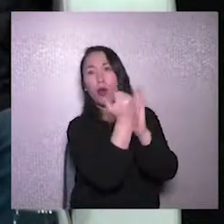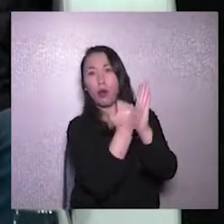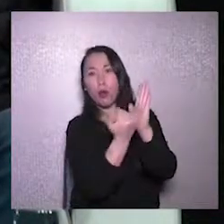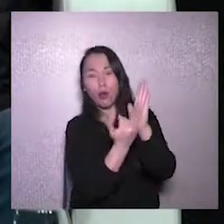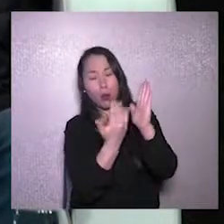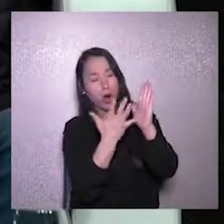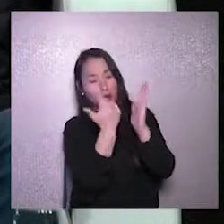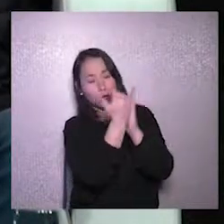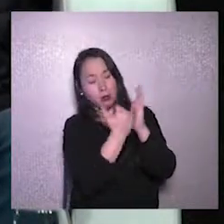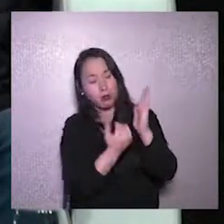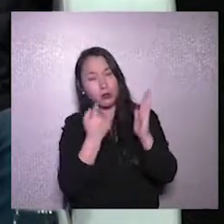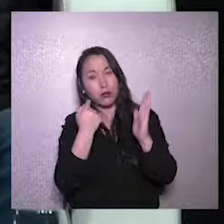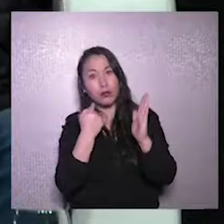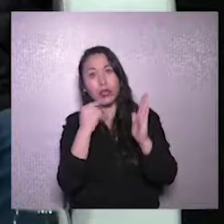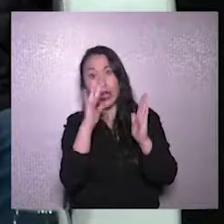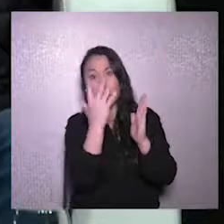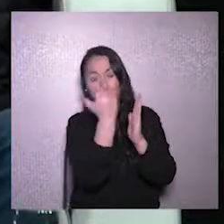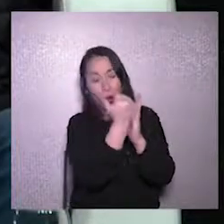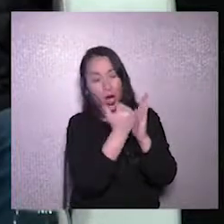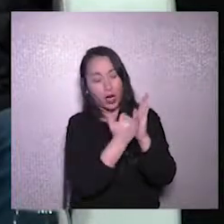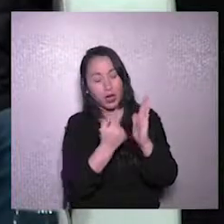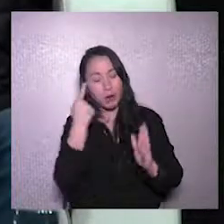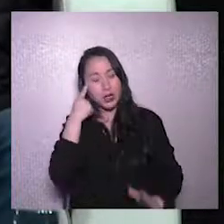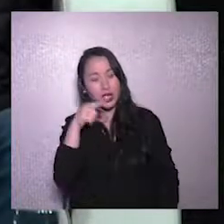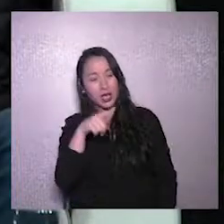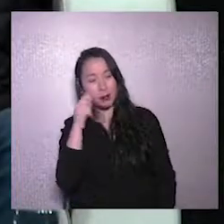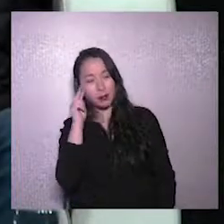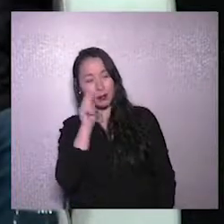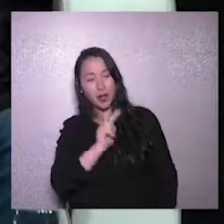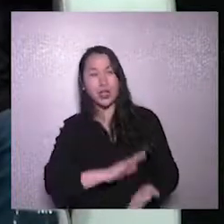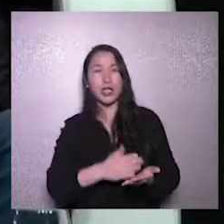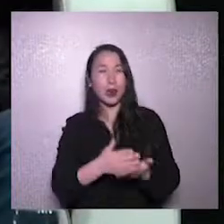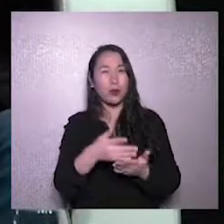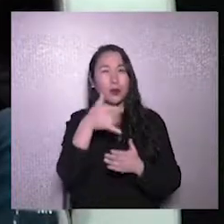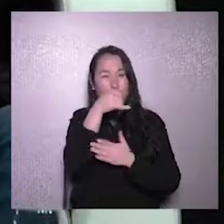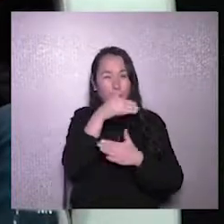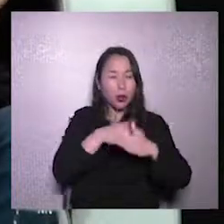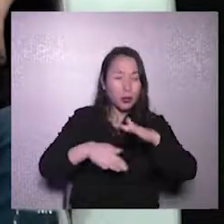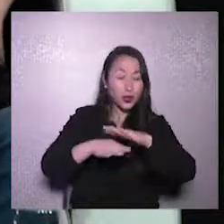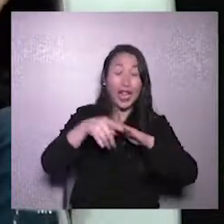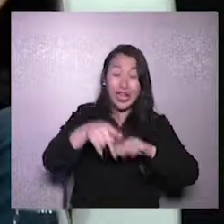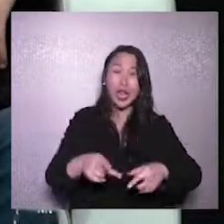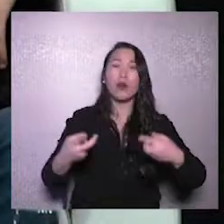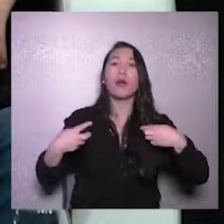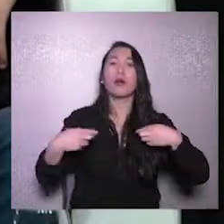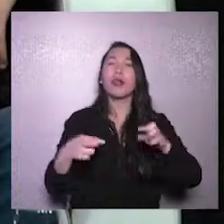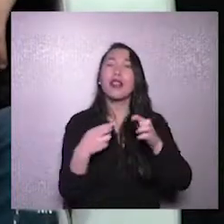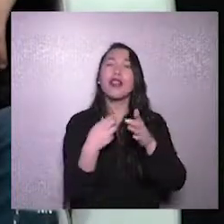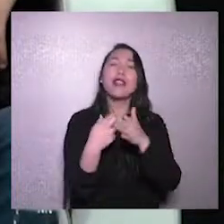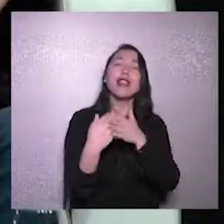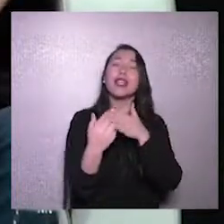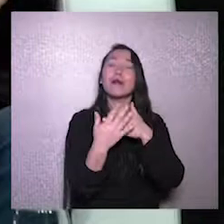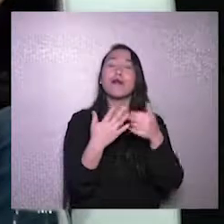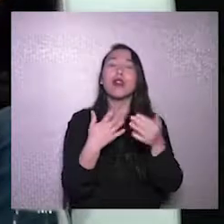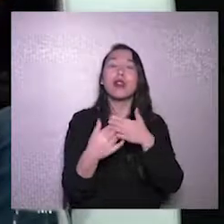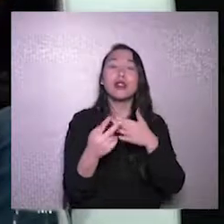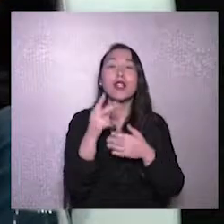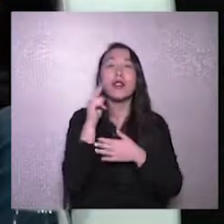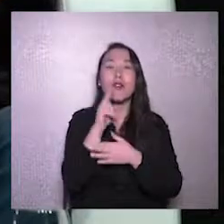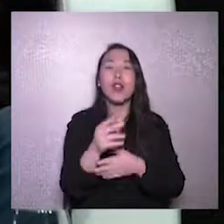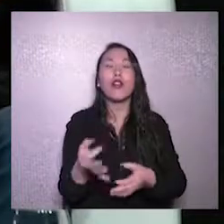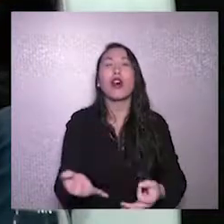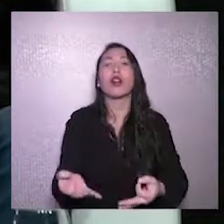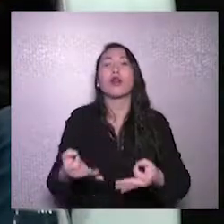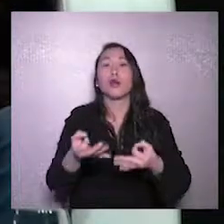sector de salud es corrupto. Acá hay un tema de oportunidad, de transparencia, sí, de accountability, de los resultados